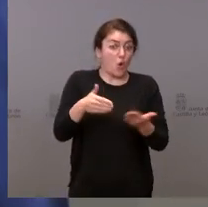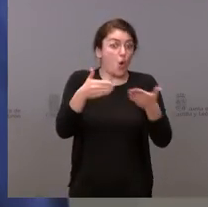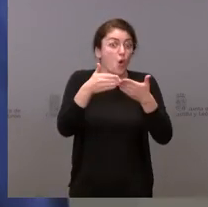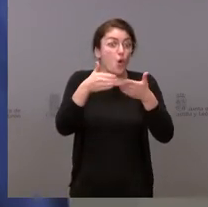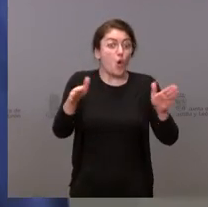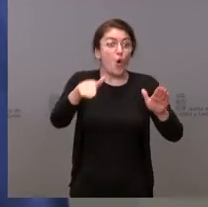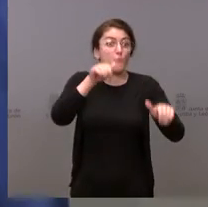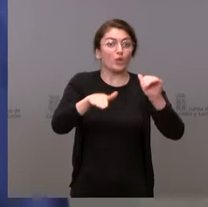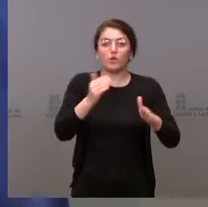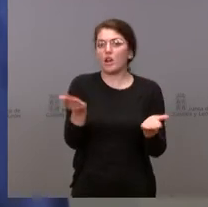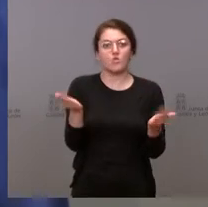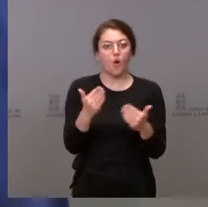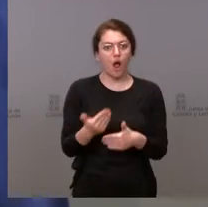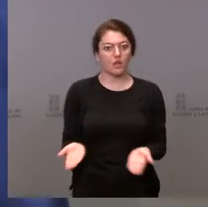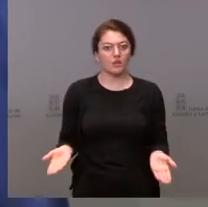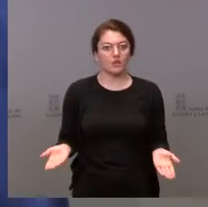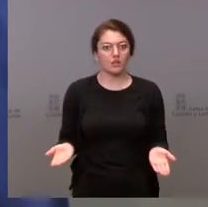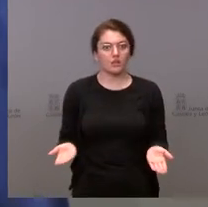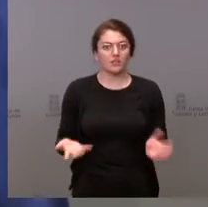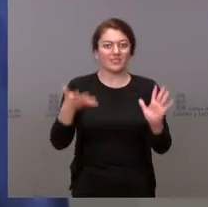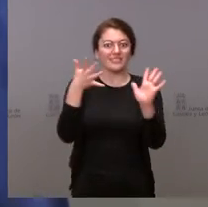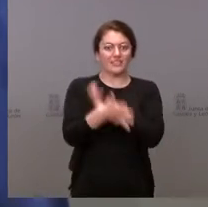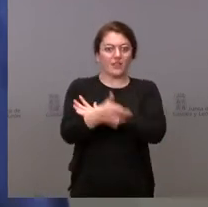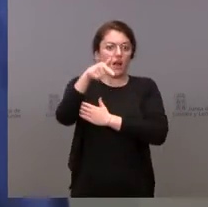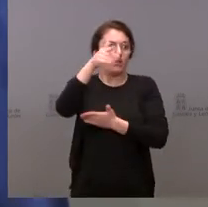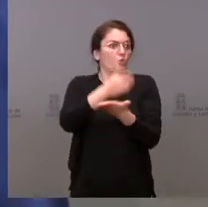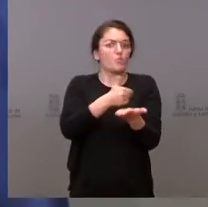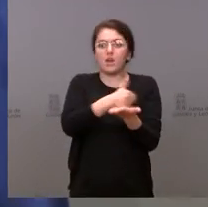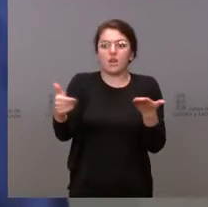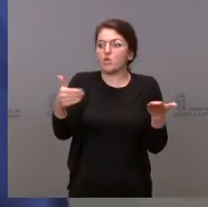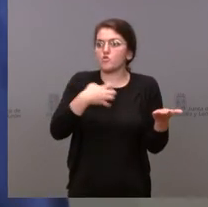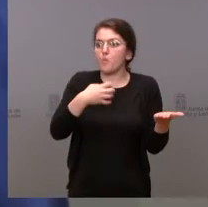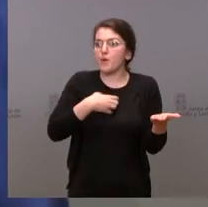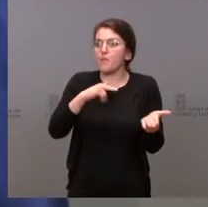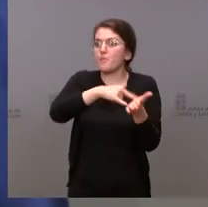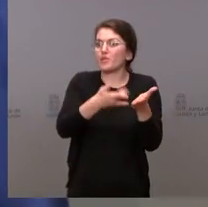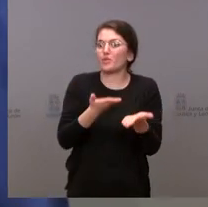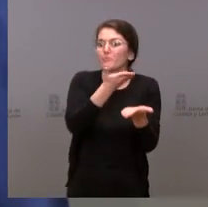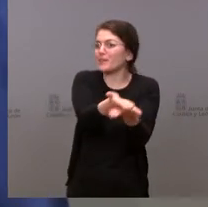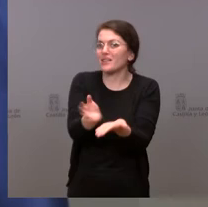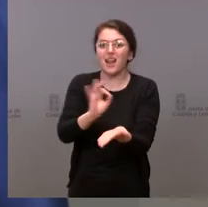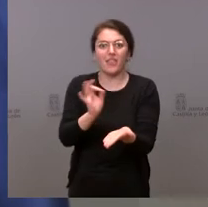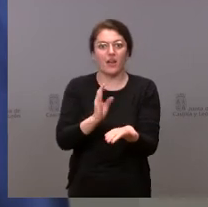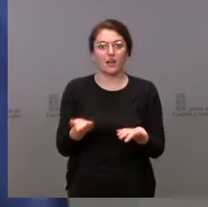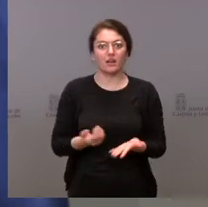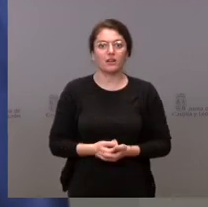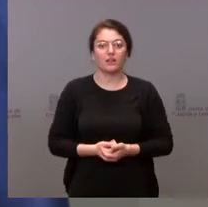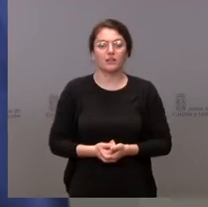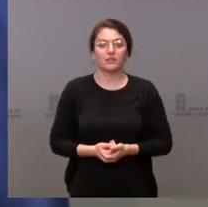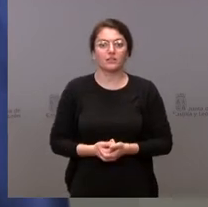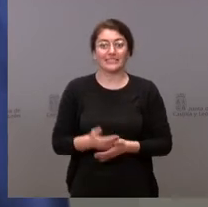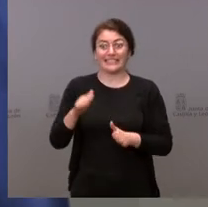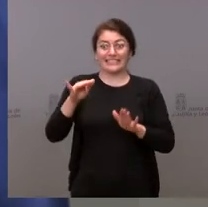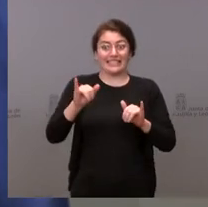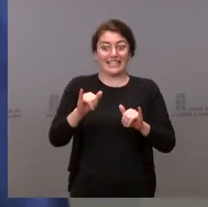no ha habido un lugar en el que las comunidades autónomas pudiéramos presentar nuestros proyectos ni siquiera se planteó este asunto en la conferencia sectorial